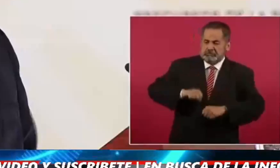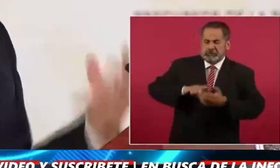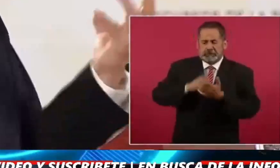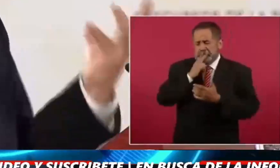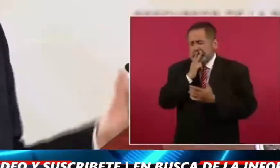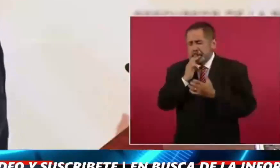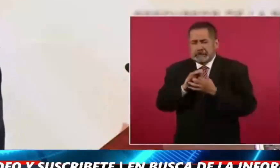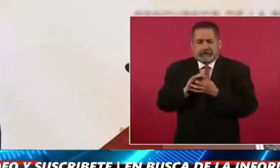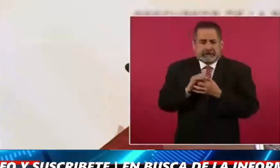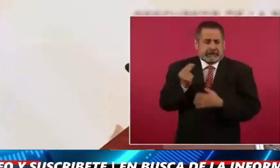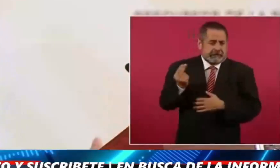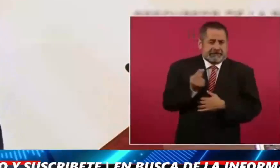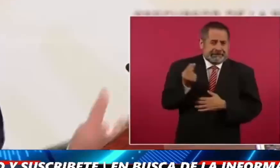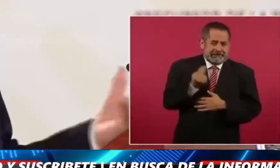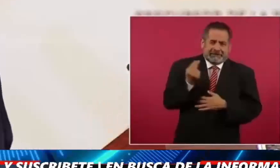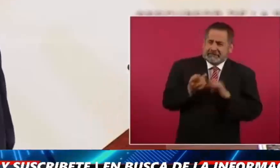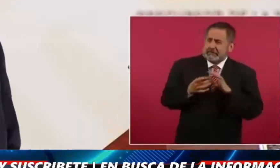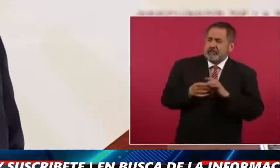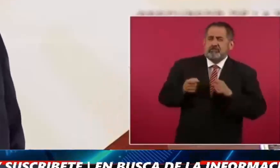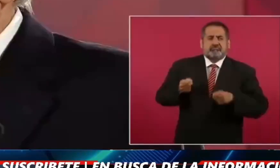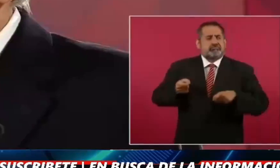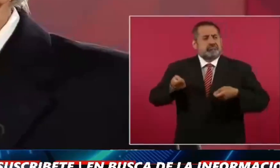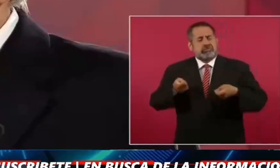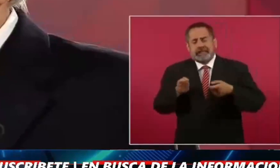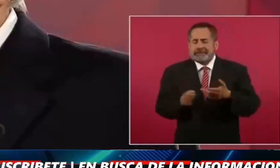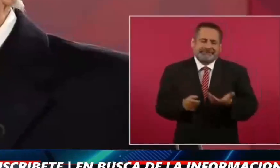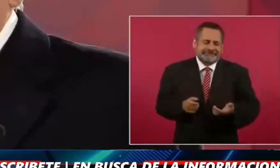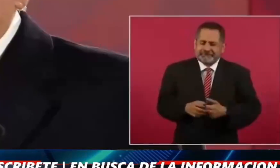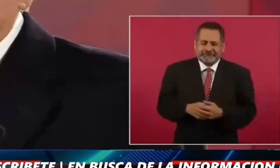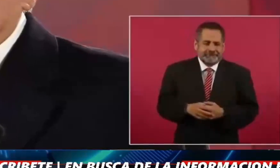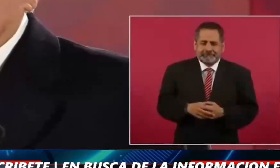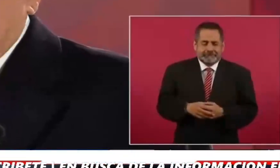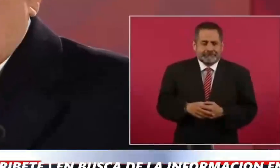o se encariña con el poder,